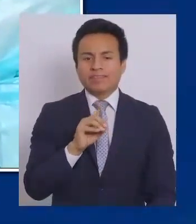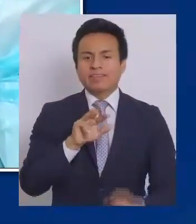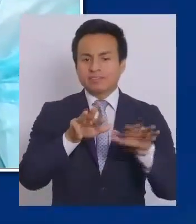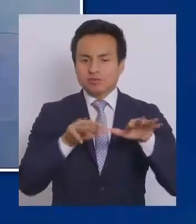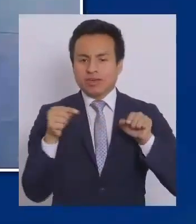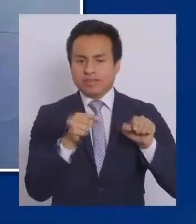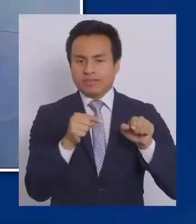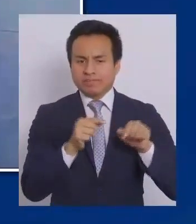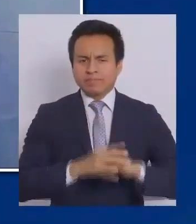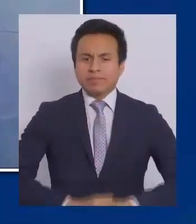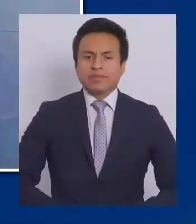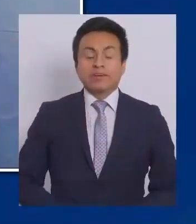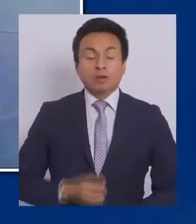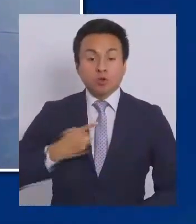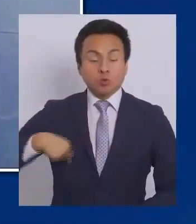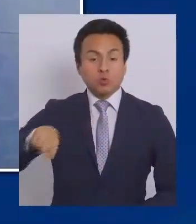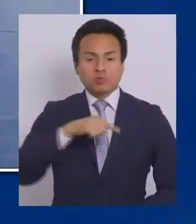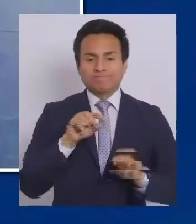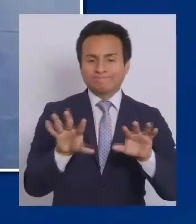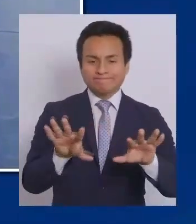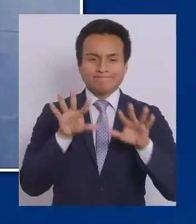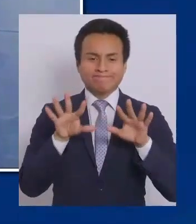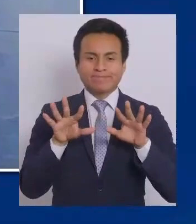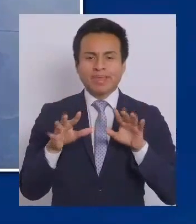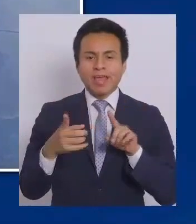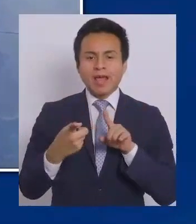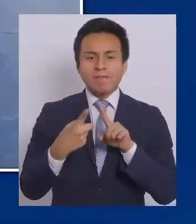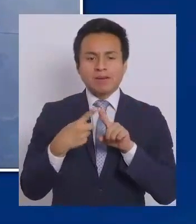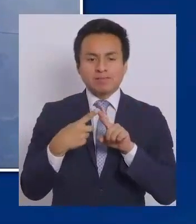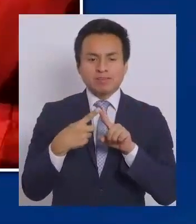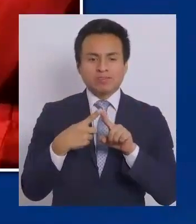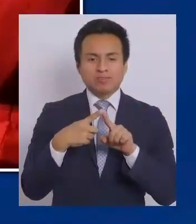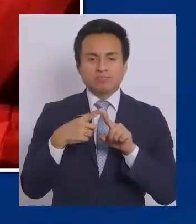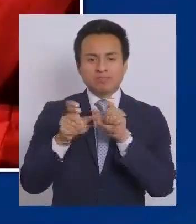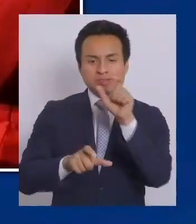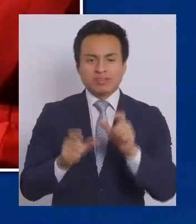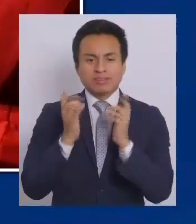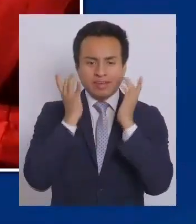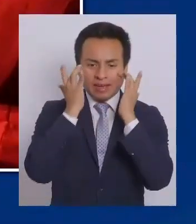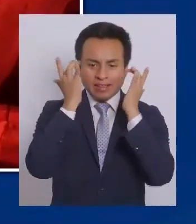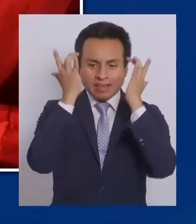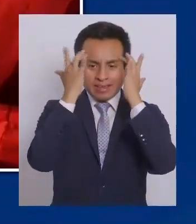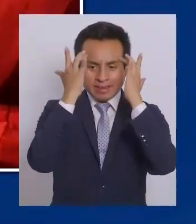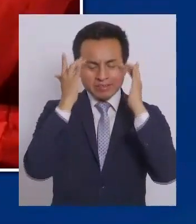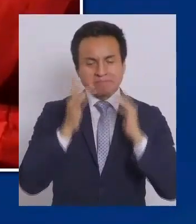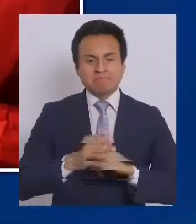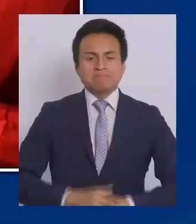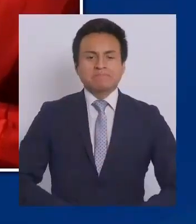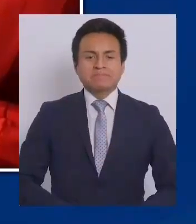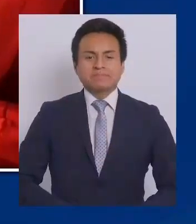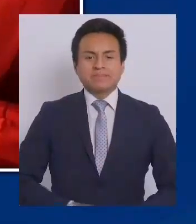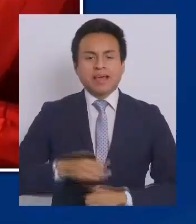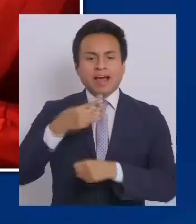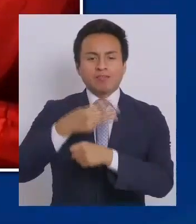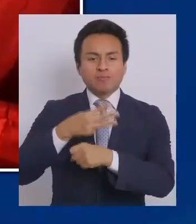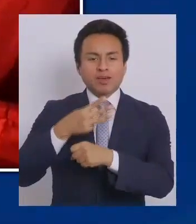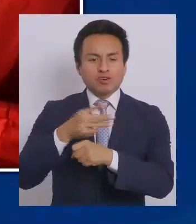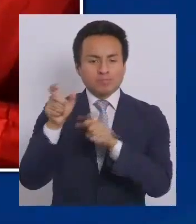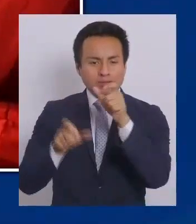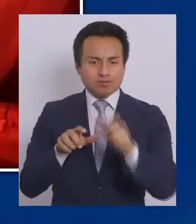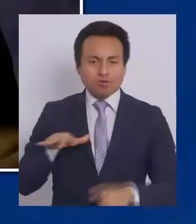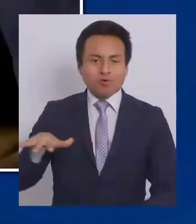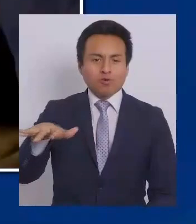queremos destacar la participación alegre sobre todo de nuestros adultos mayores